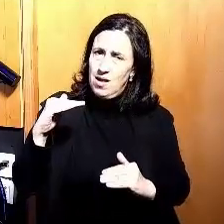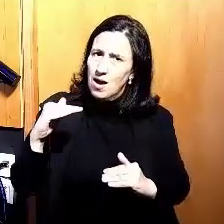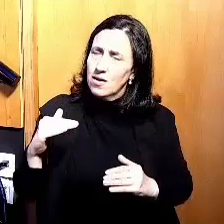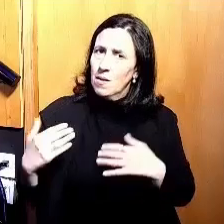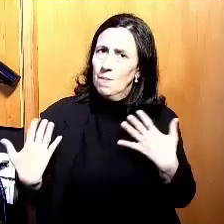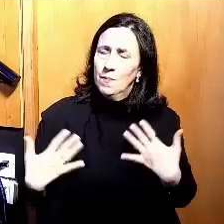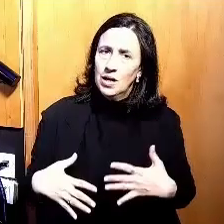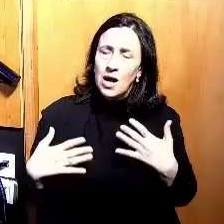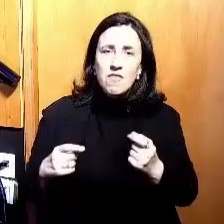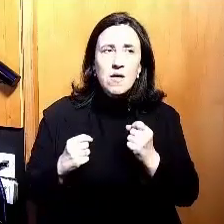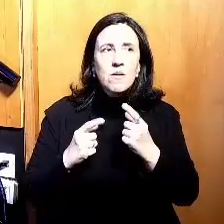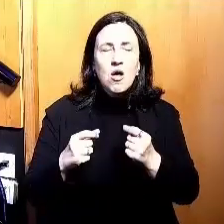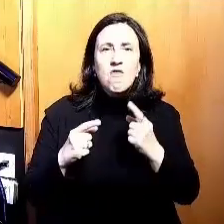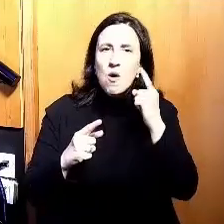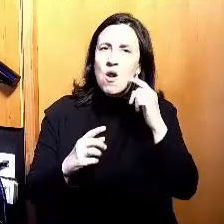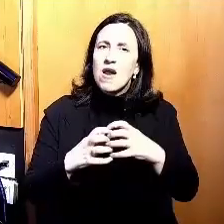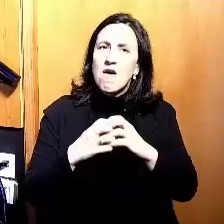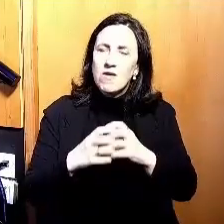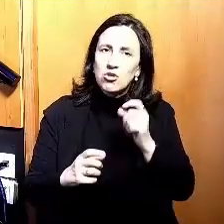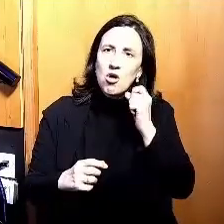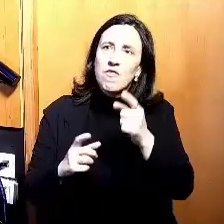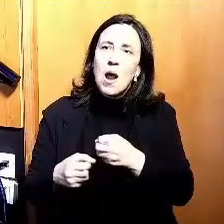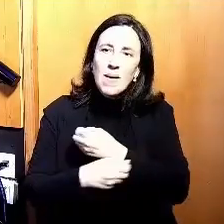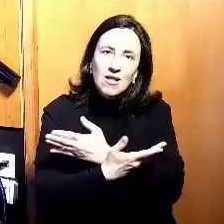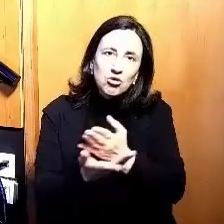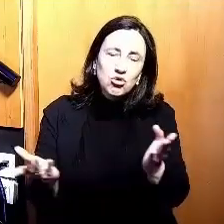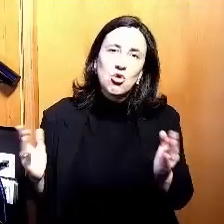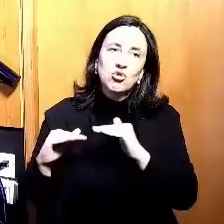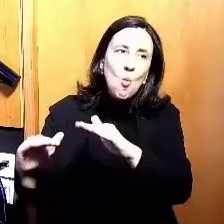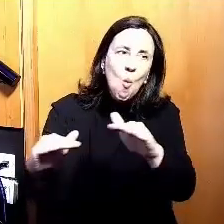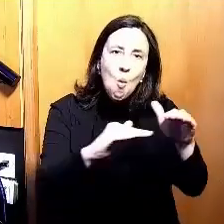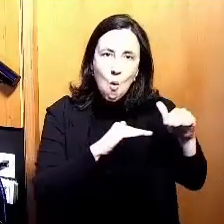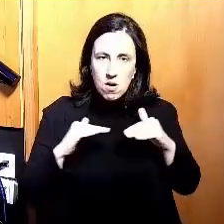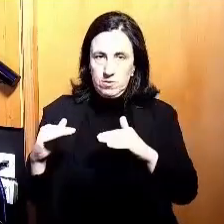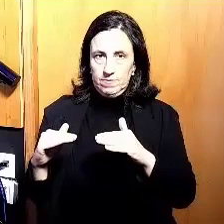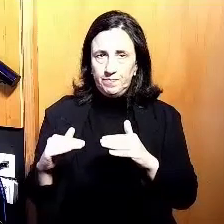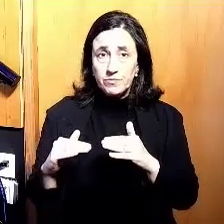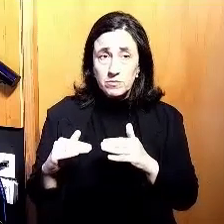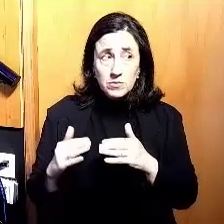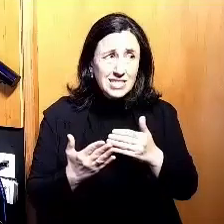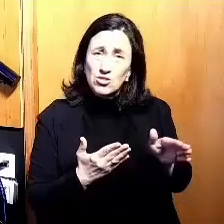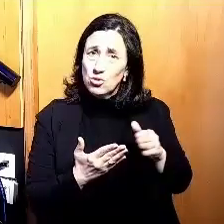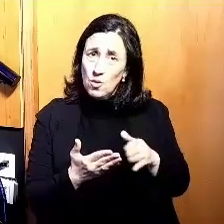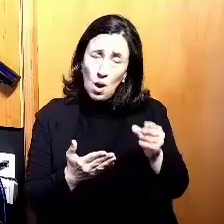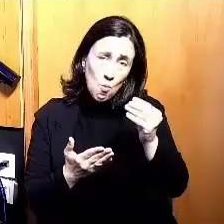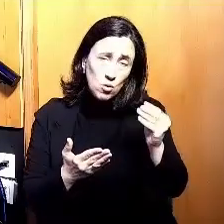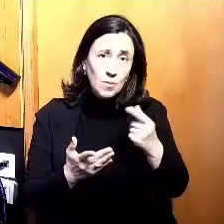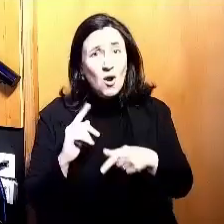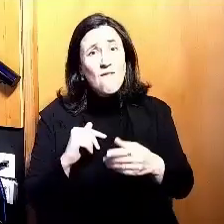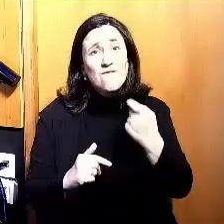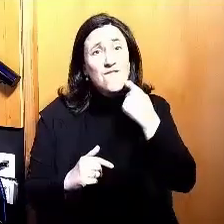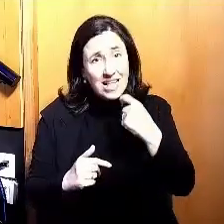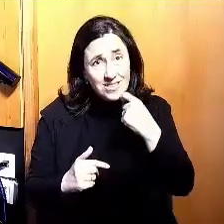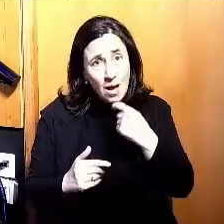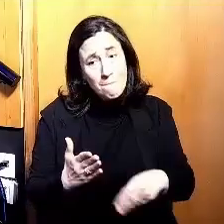hay que tener como esa reflexión por ahí y creo yo que más que cosas que sobran, hay muchísimo que falta y creo que ese es